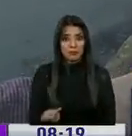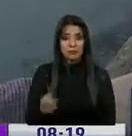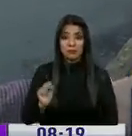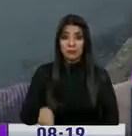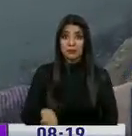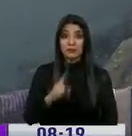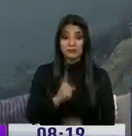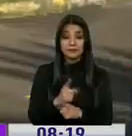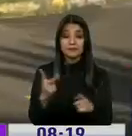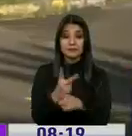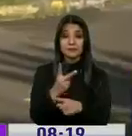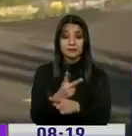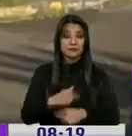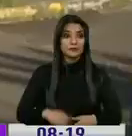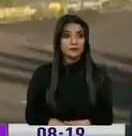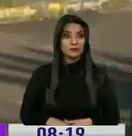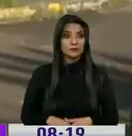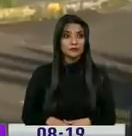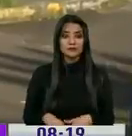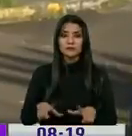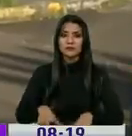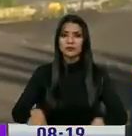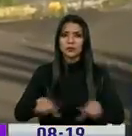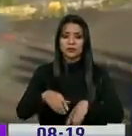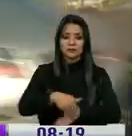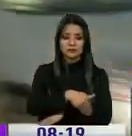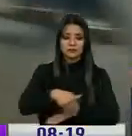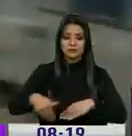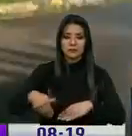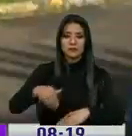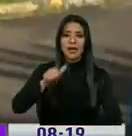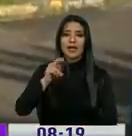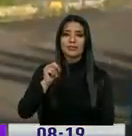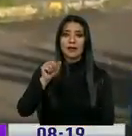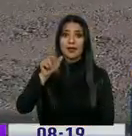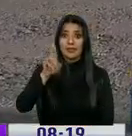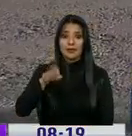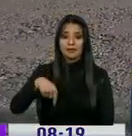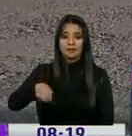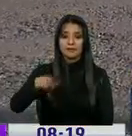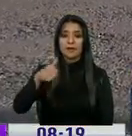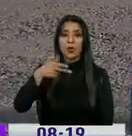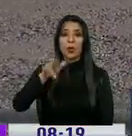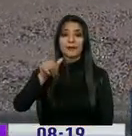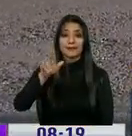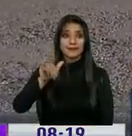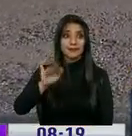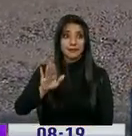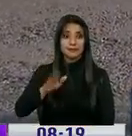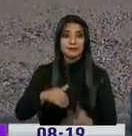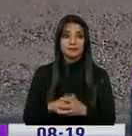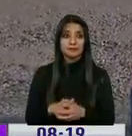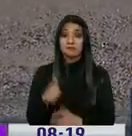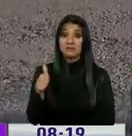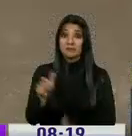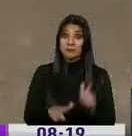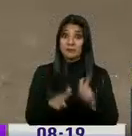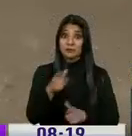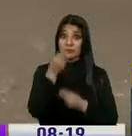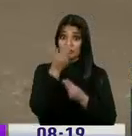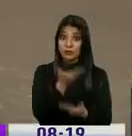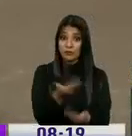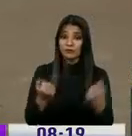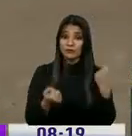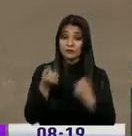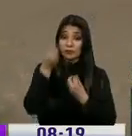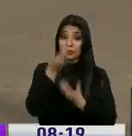Sí, son peligrosos. El daño vial está ubicado entre las calles Luciano Andrade Marín y Yaguachi. De acuerdo al testimonio de varios peatones y